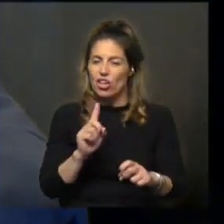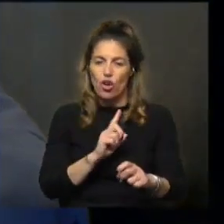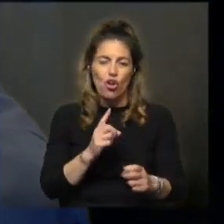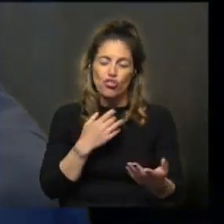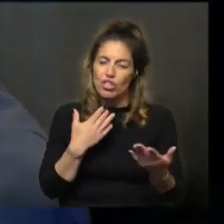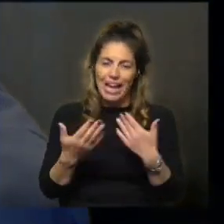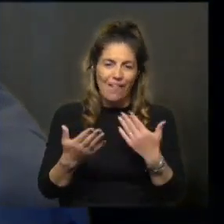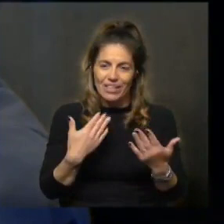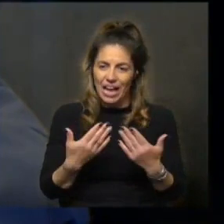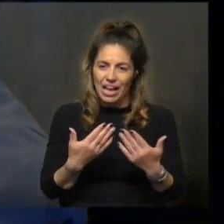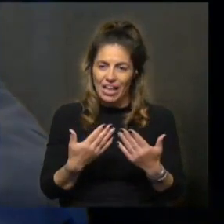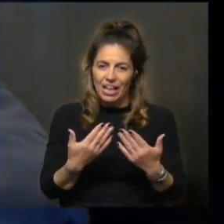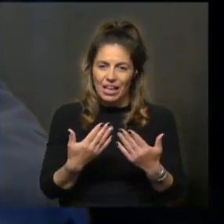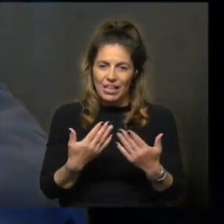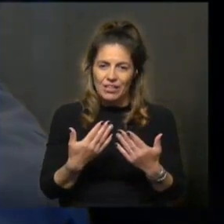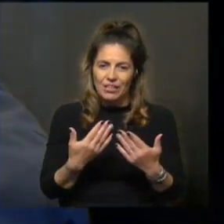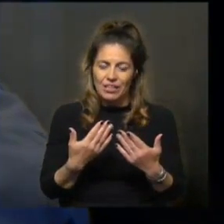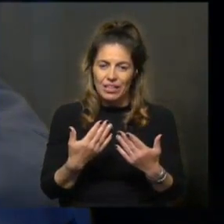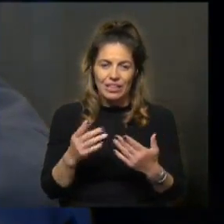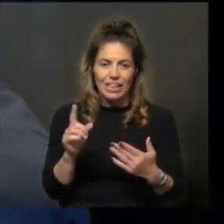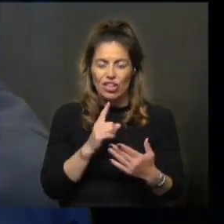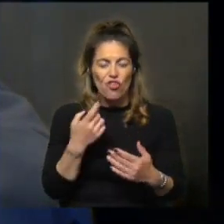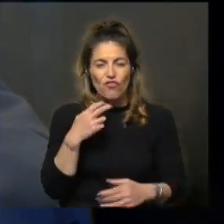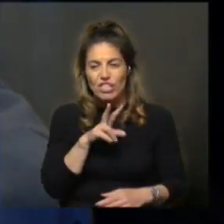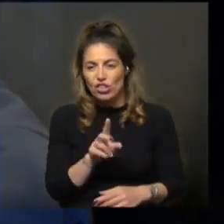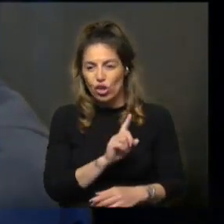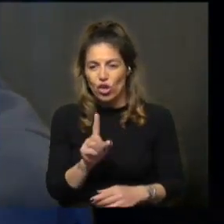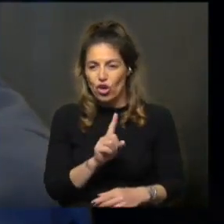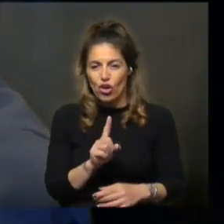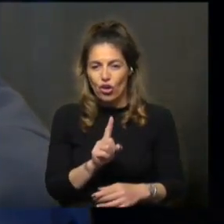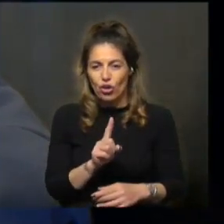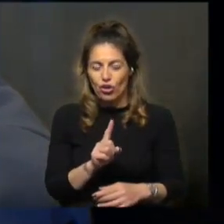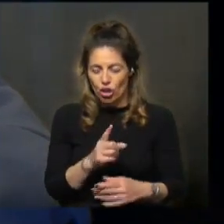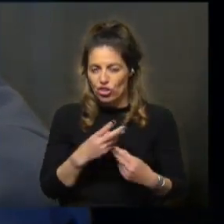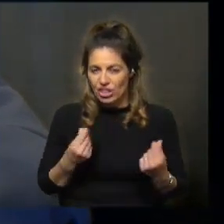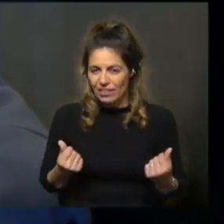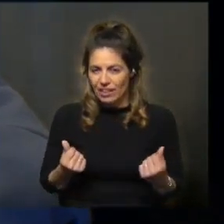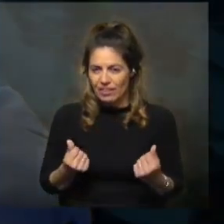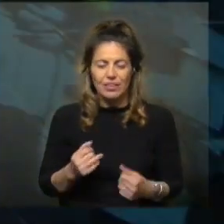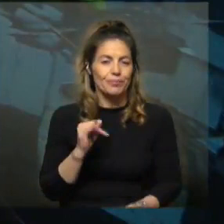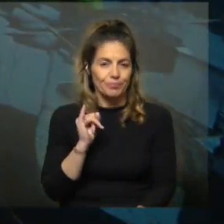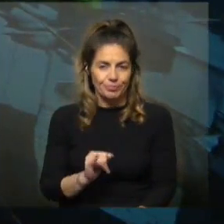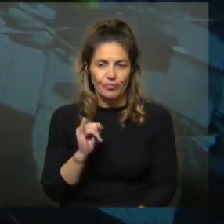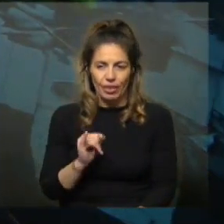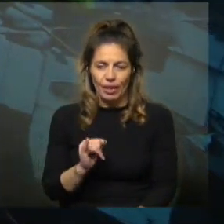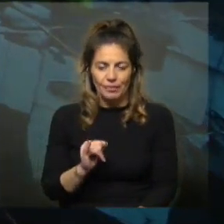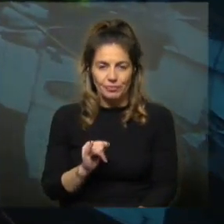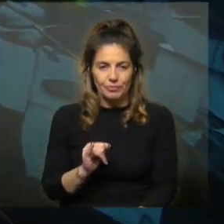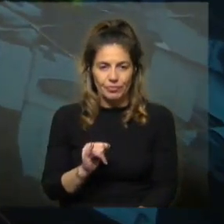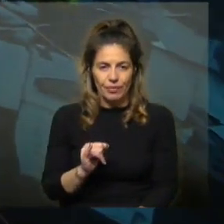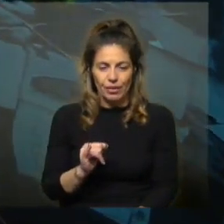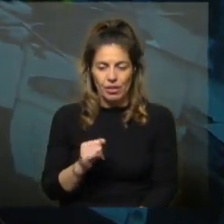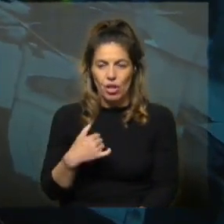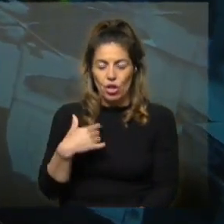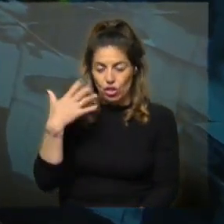eh este demasiado visto y demasiado hablado sí sí yo creo que